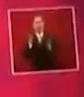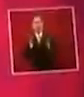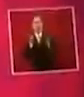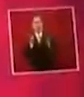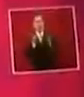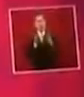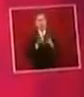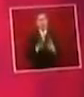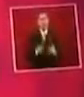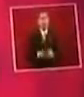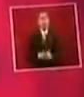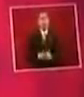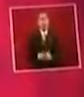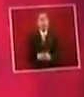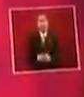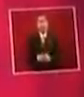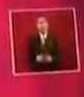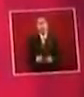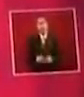Sí.